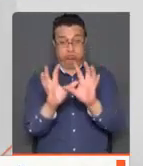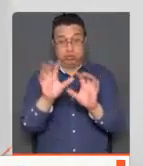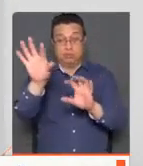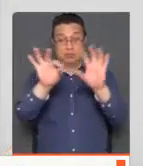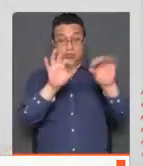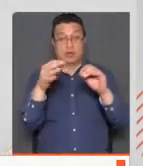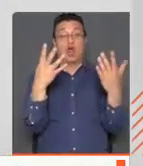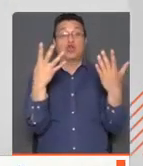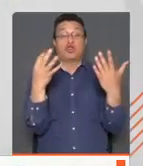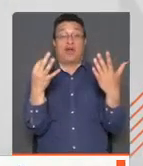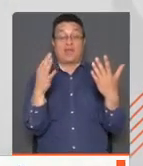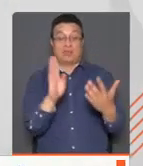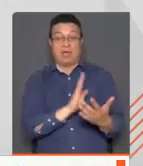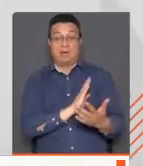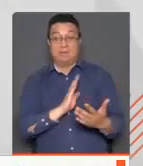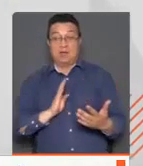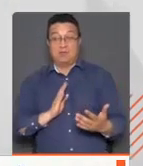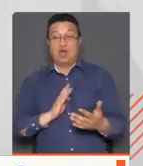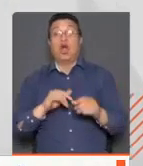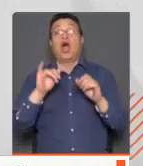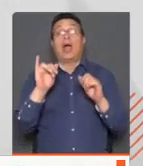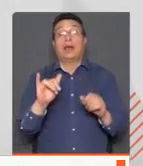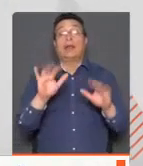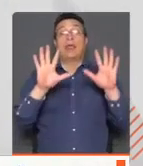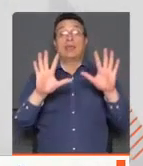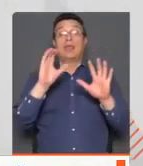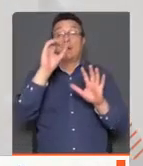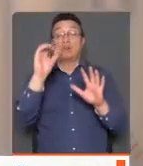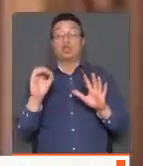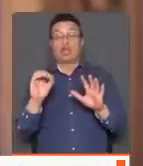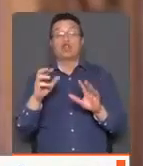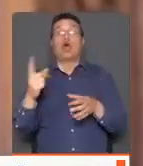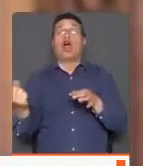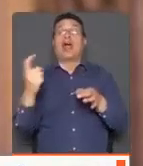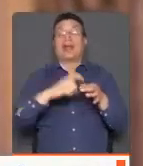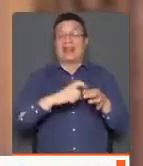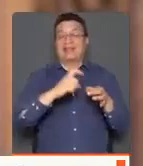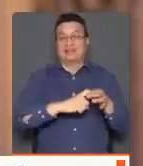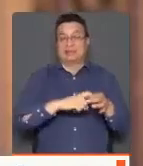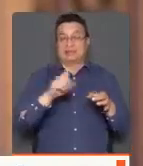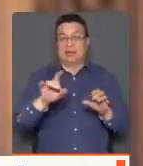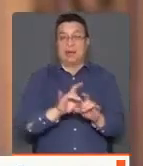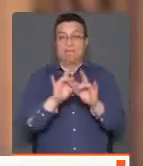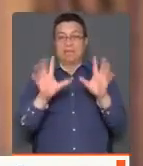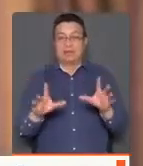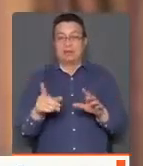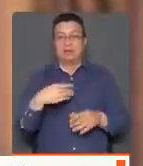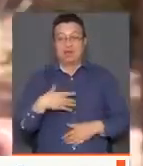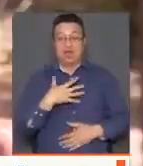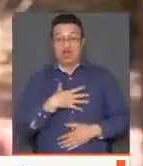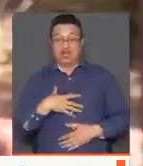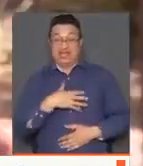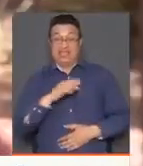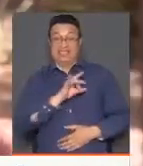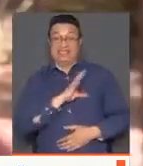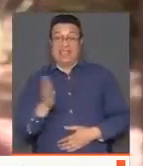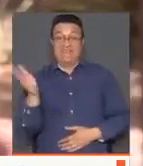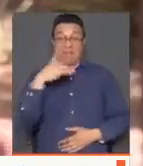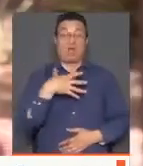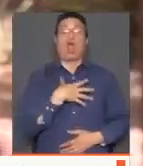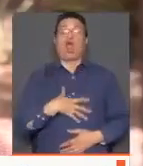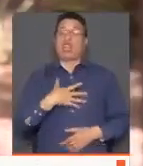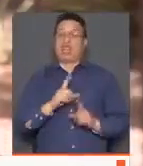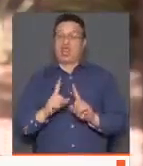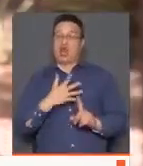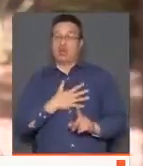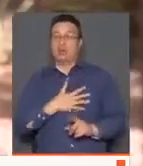90 integrantes, además de 10% de escaños reservados, lo que no dejó conforme a Chile Vamos. A los presidentes de